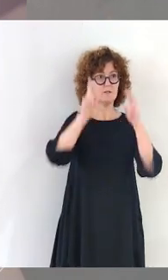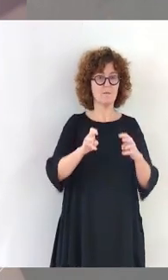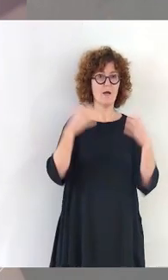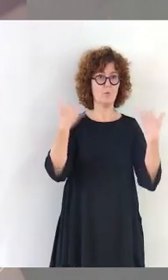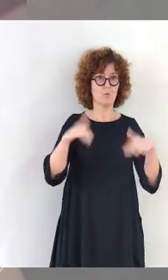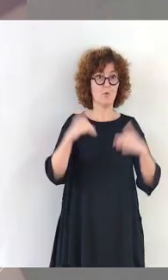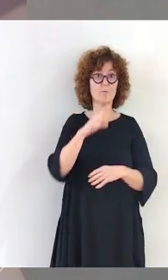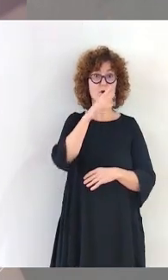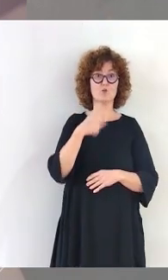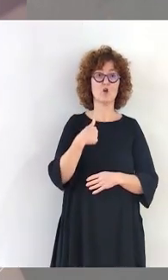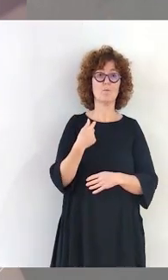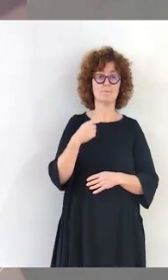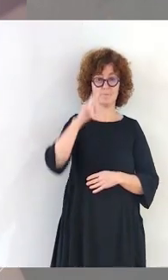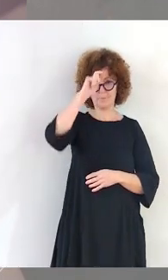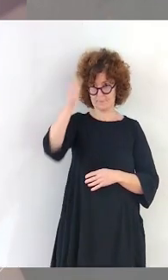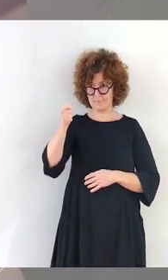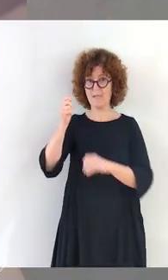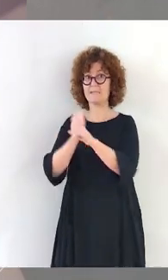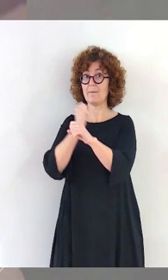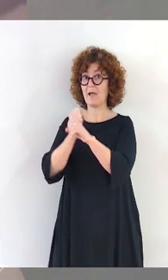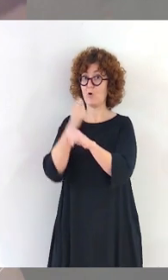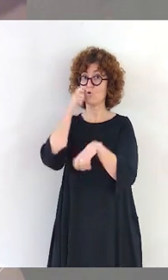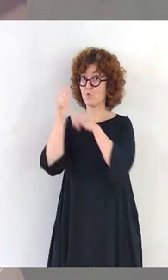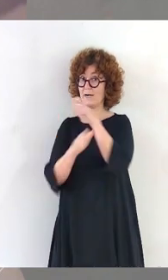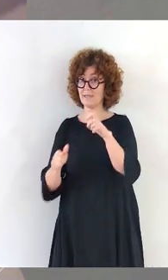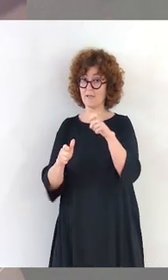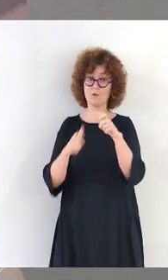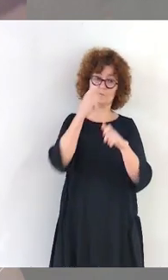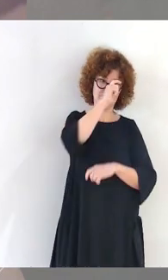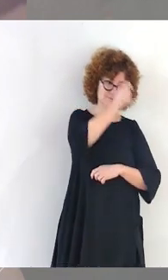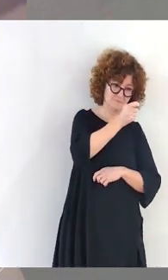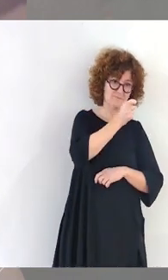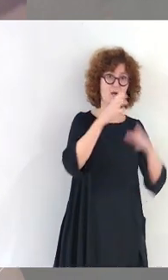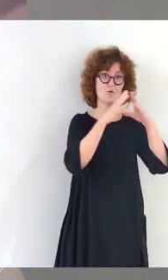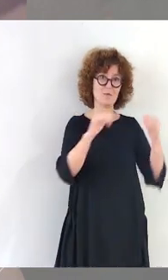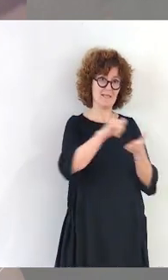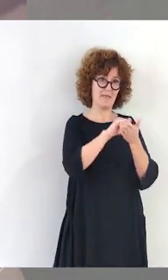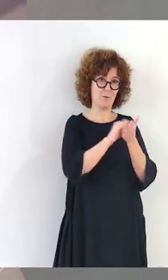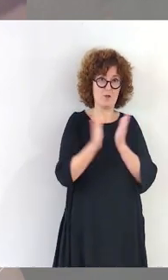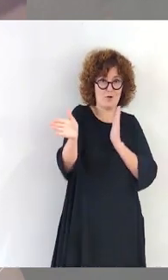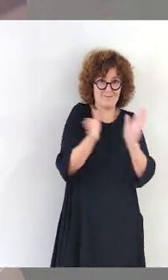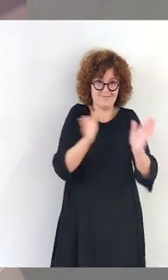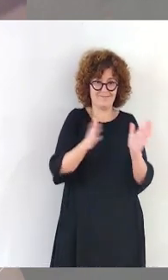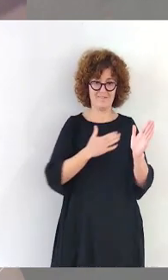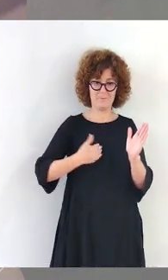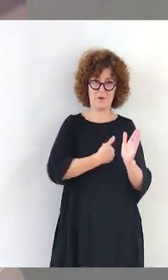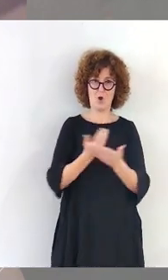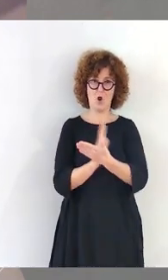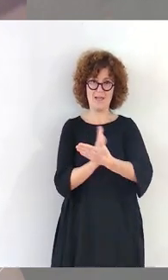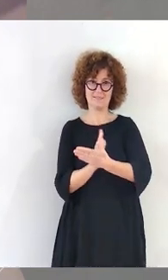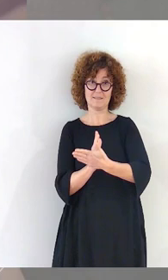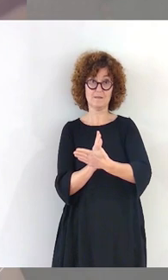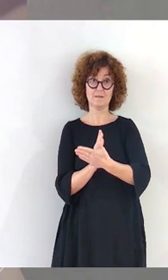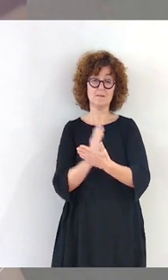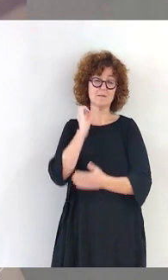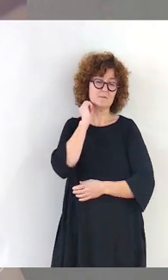tengo dos dos sombreros el de trabajador humanitario y el de trabajar para una universidad de Nueva York y durante años lustros